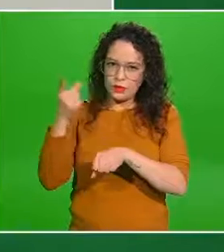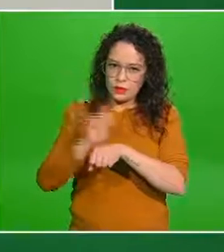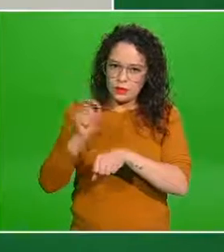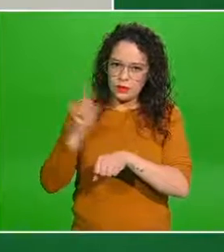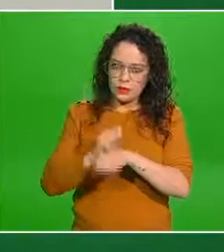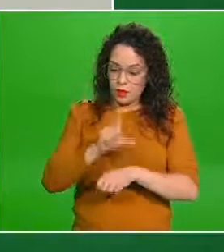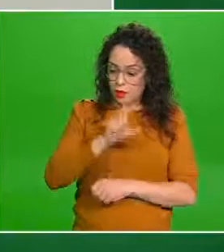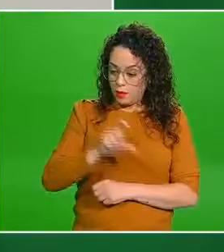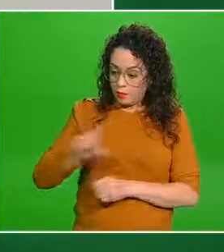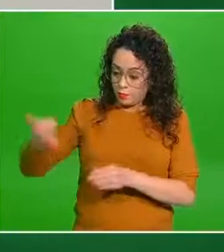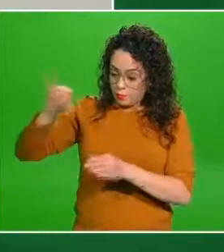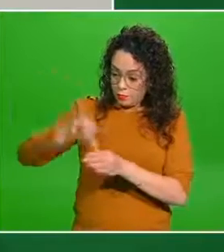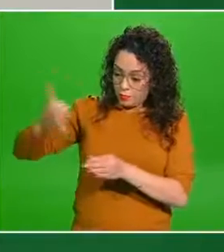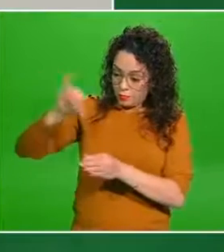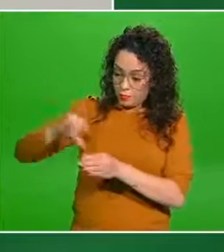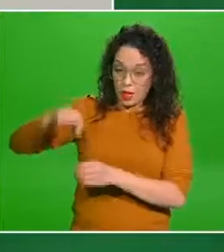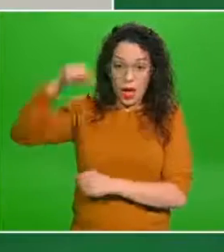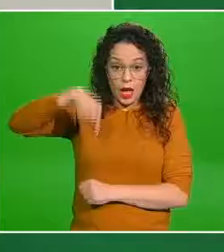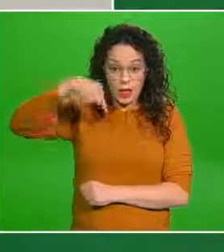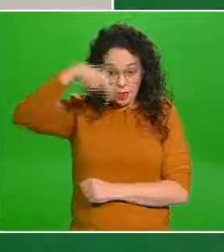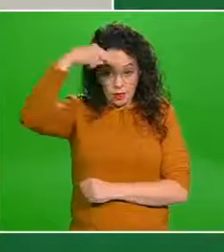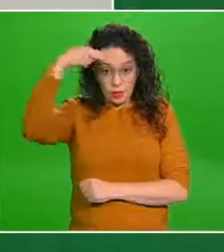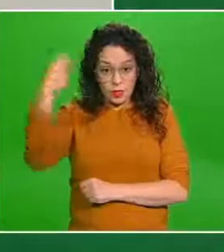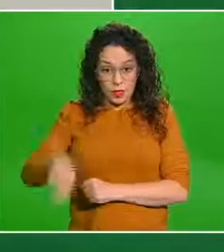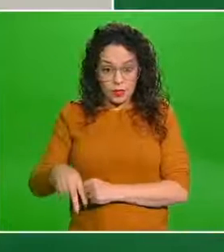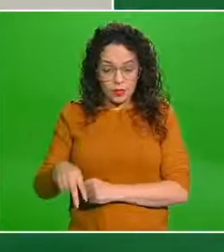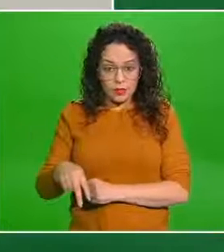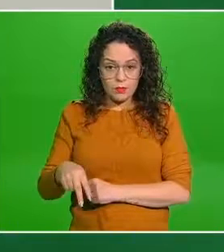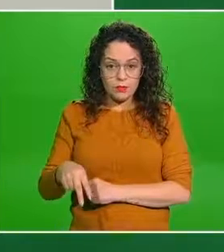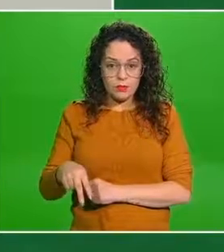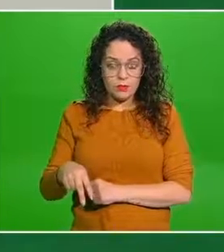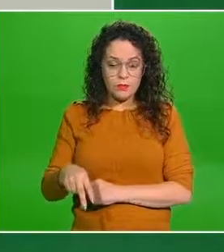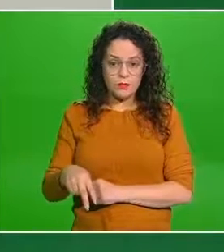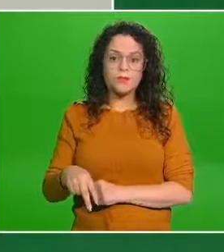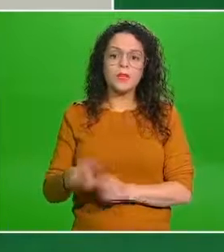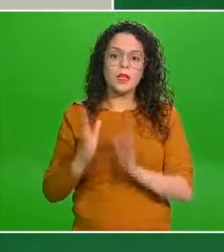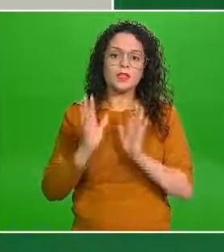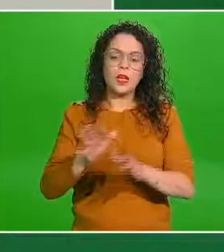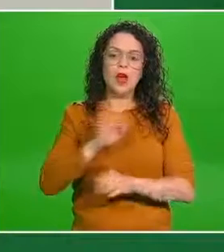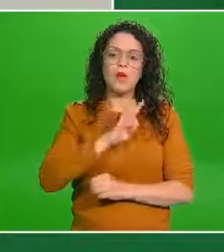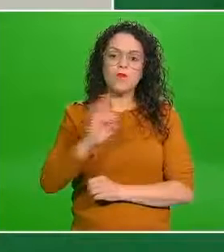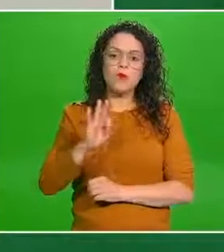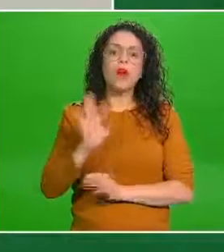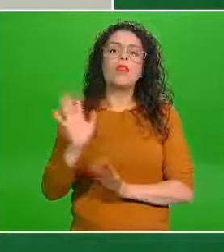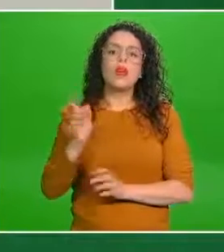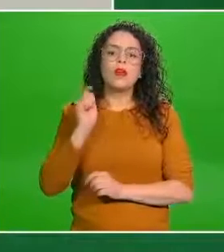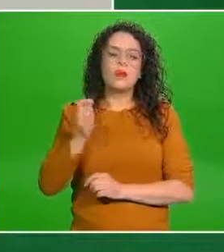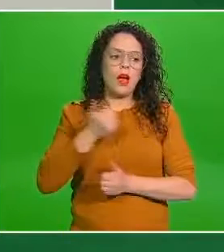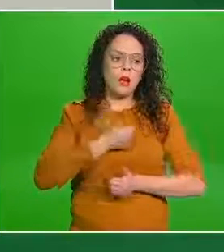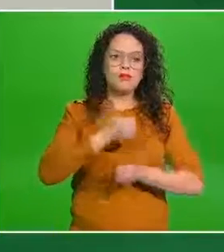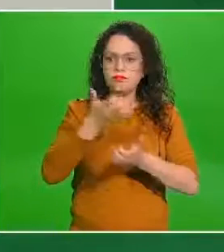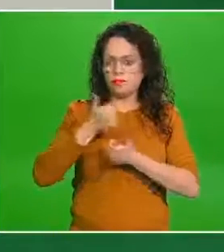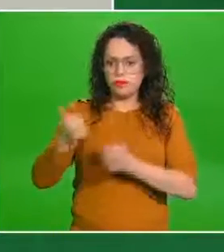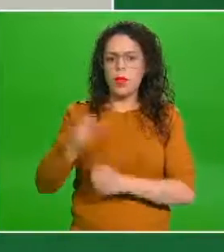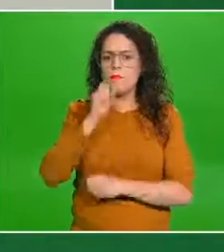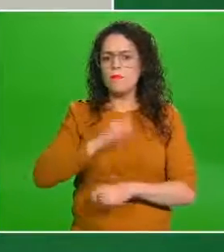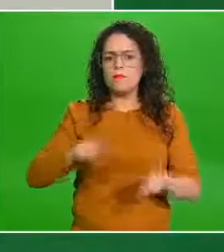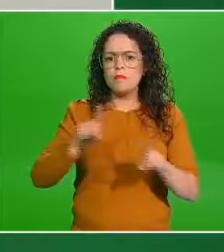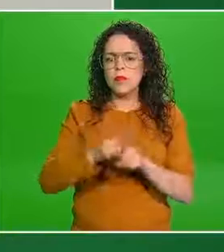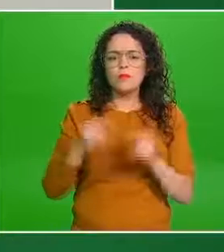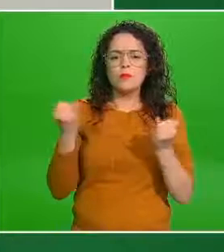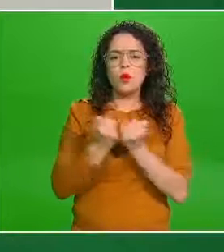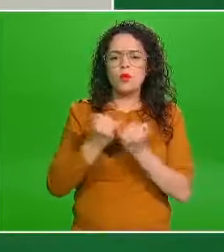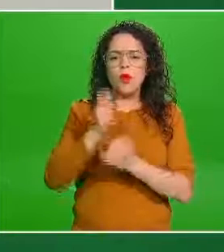están envasando en México, pues obviamente puedan llegar específicamente a ver la luz, así como ha estado sucediendo con la